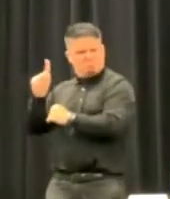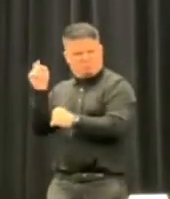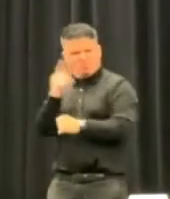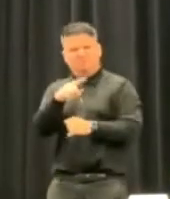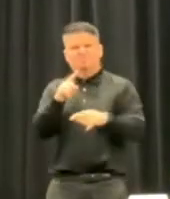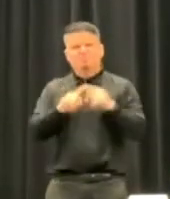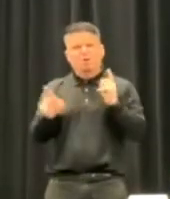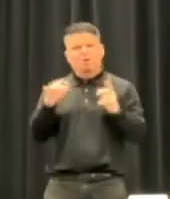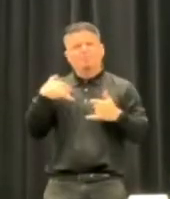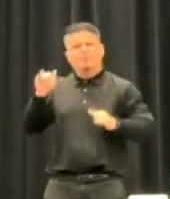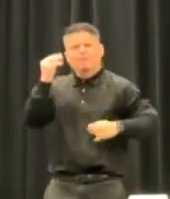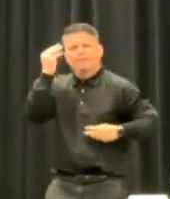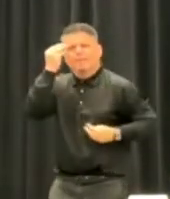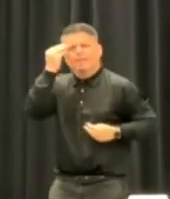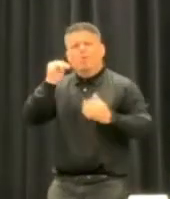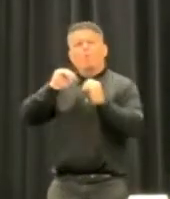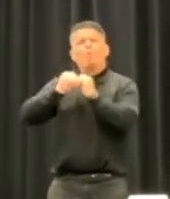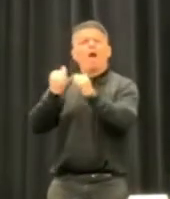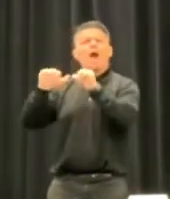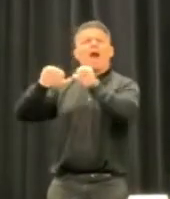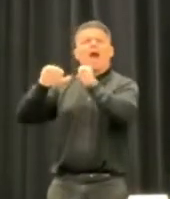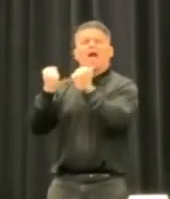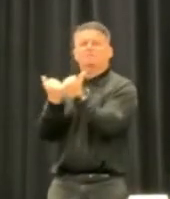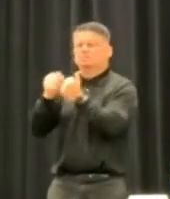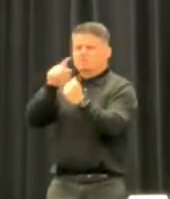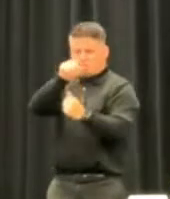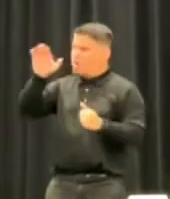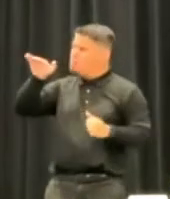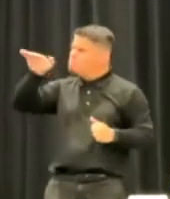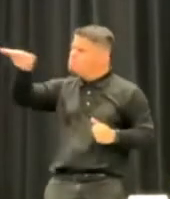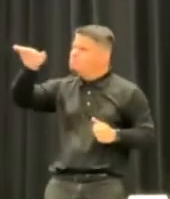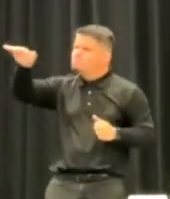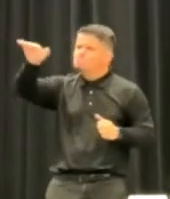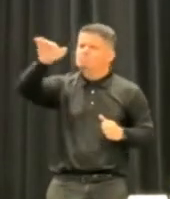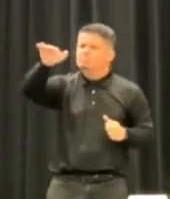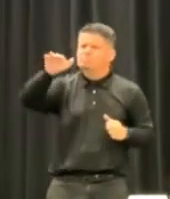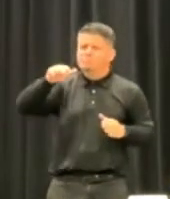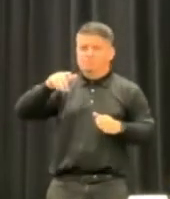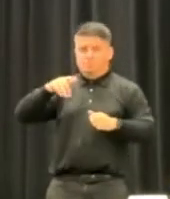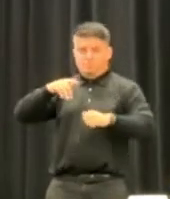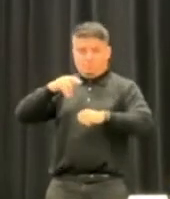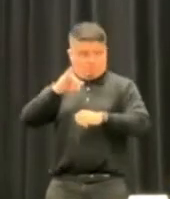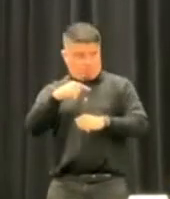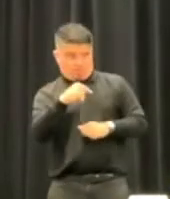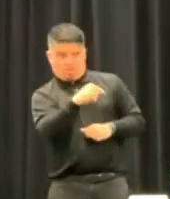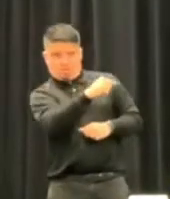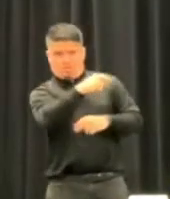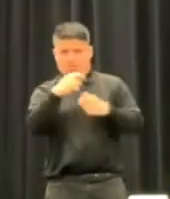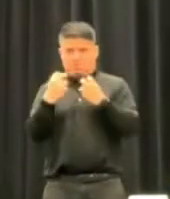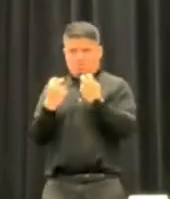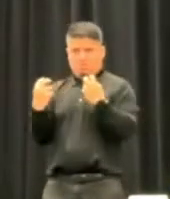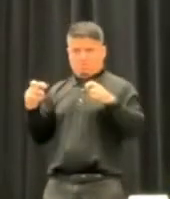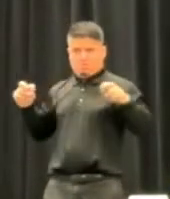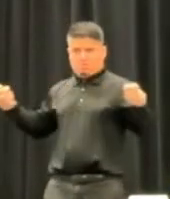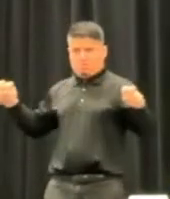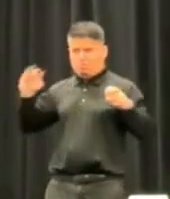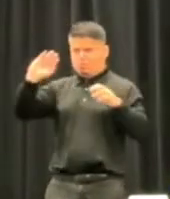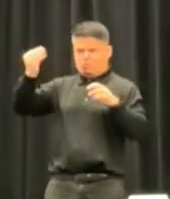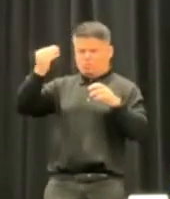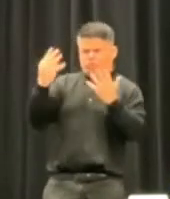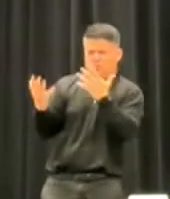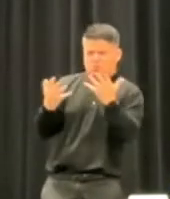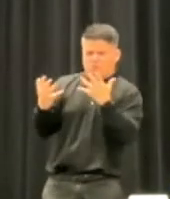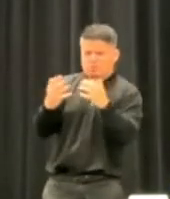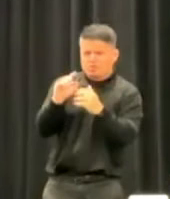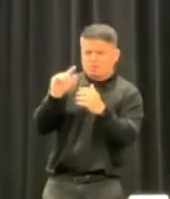verdad que se les va a estar solicitando si son las que están aquí o si es a nivel de todo el gobierno de primero toda la agencia de gobierno